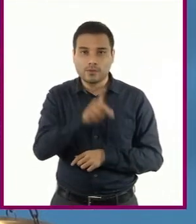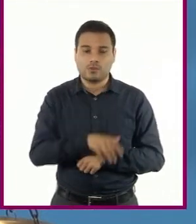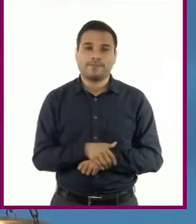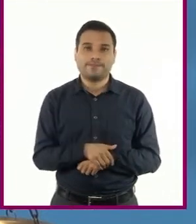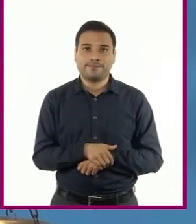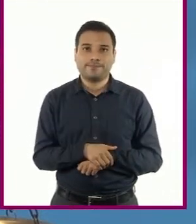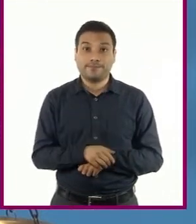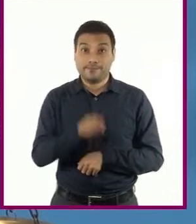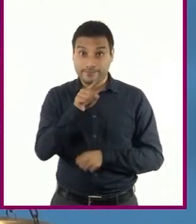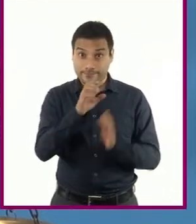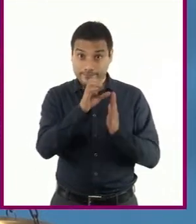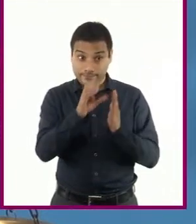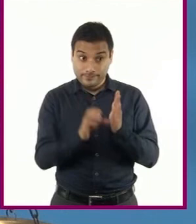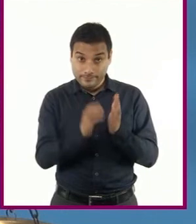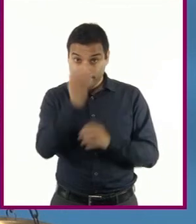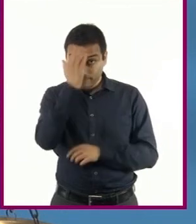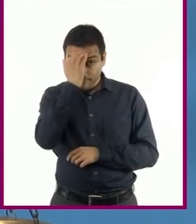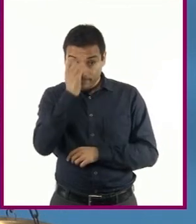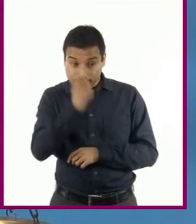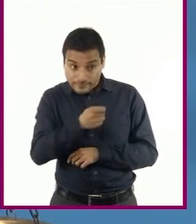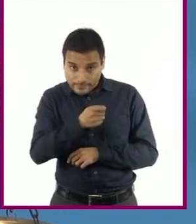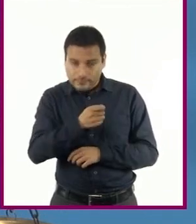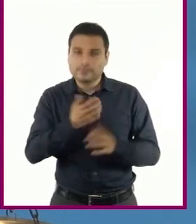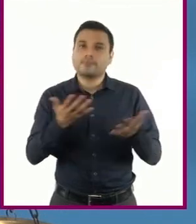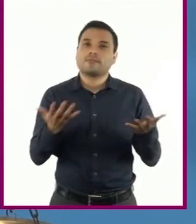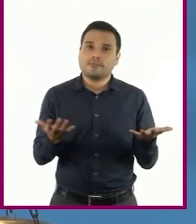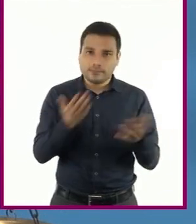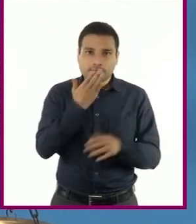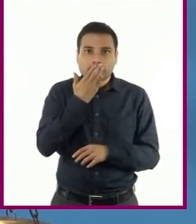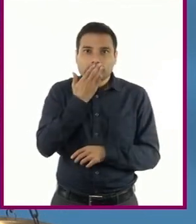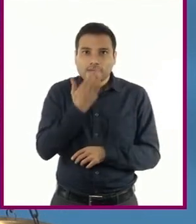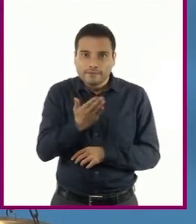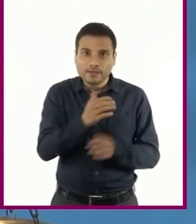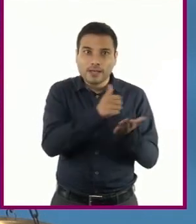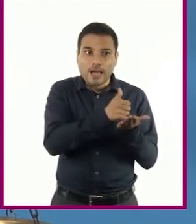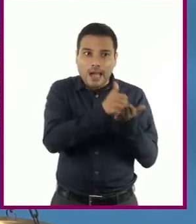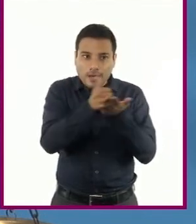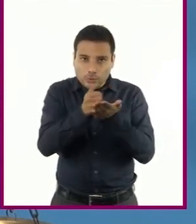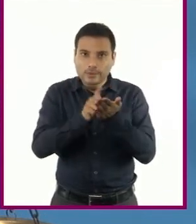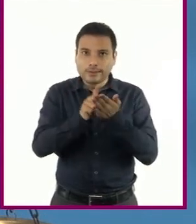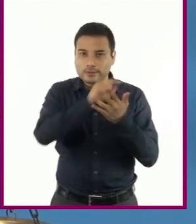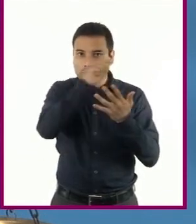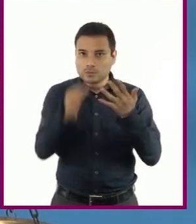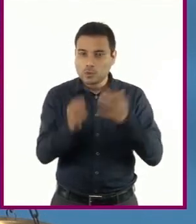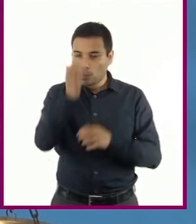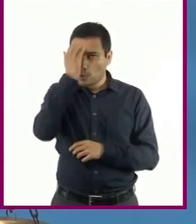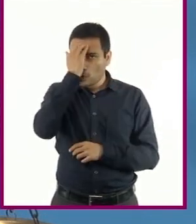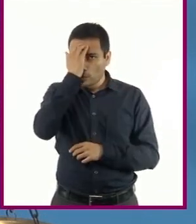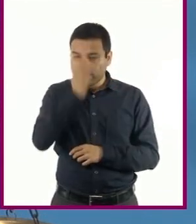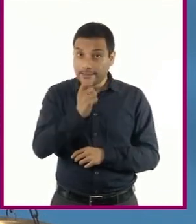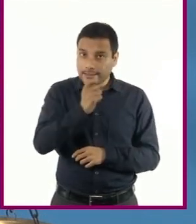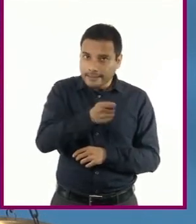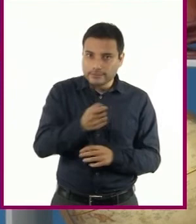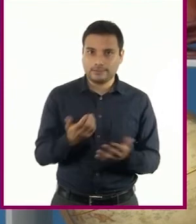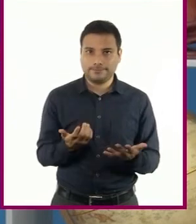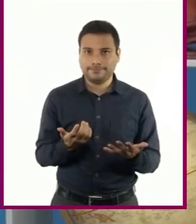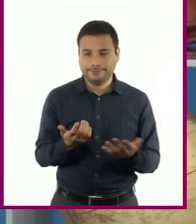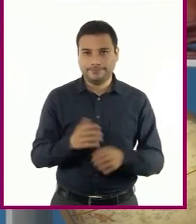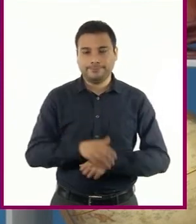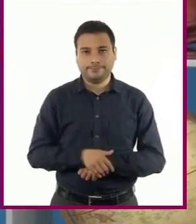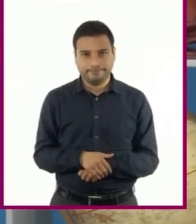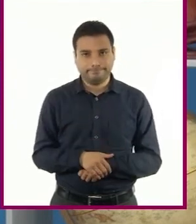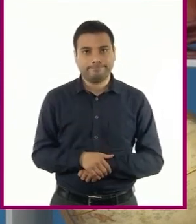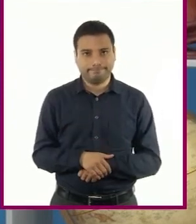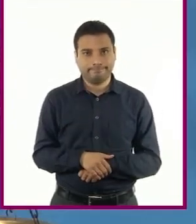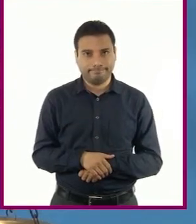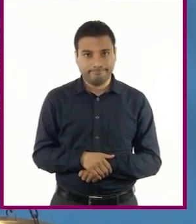se familiarizan con ella, si la consideran un mapa de los derechos que todas y todos los mexicanos debemos ejercer, así